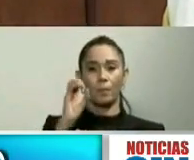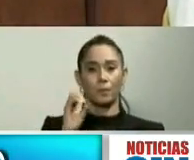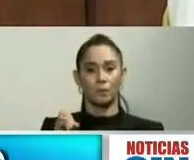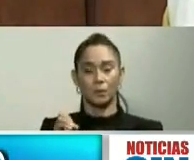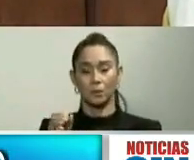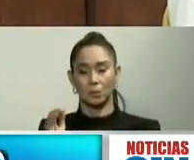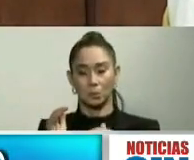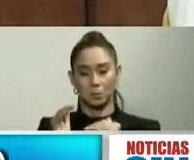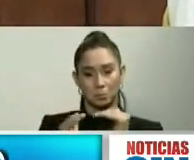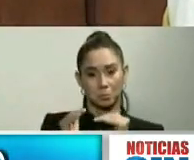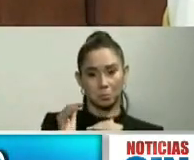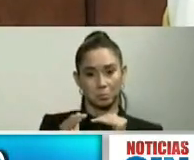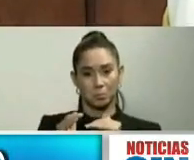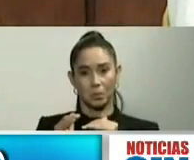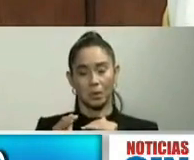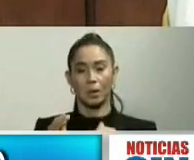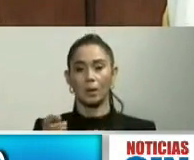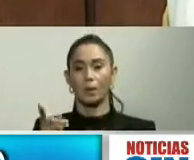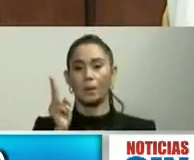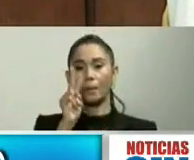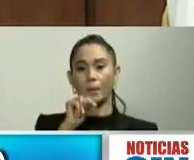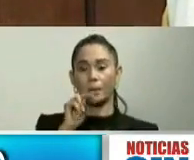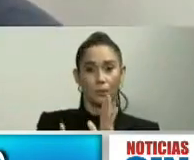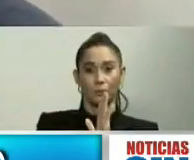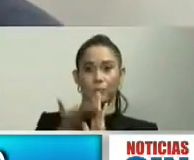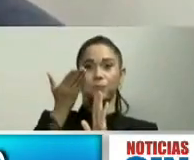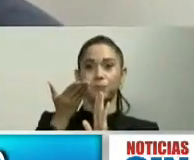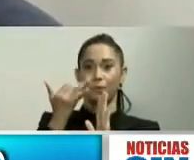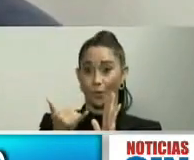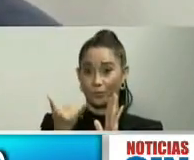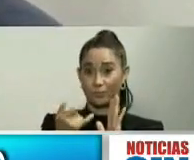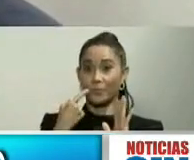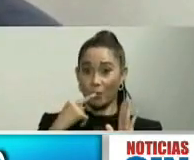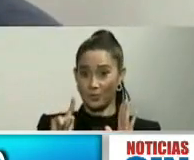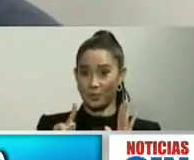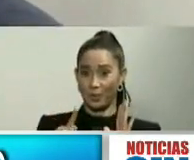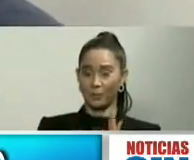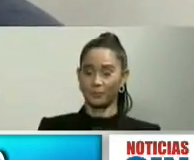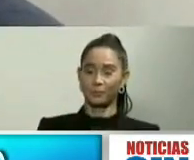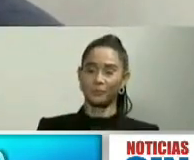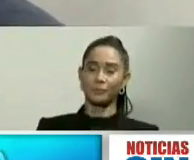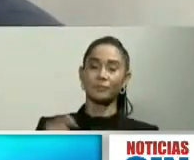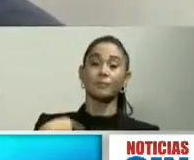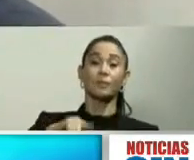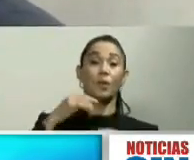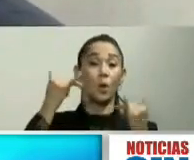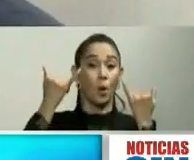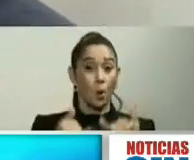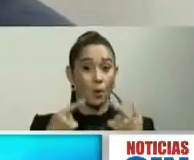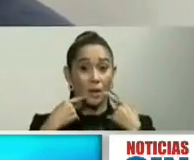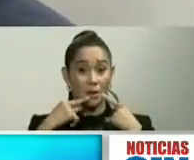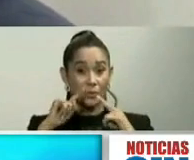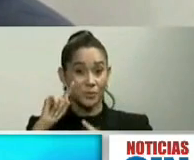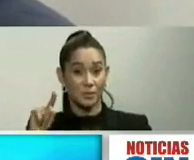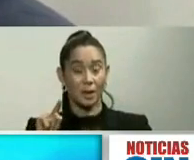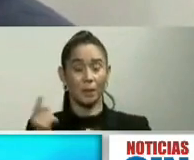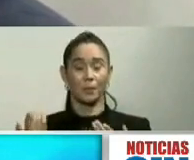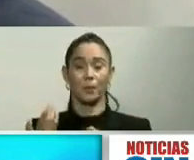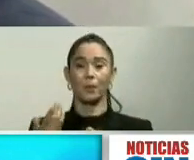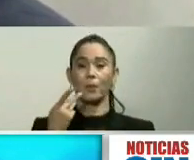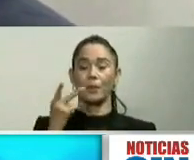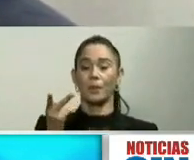ponderado equivalente a un 24.2%. Con mucho sacrificio, el ajuste que hoy se anuncia compensa los